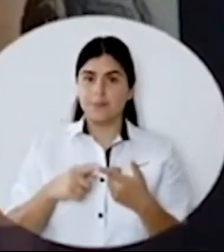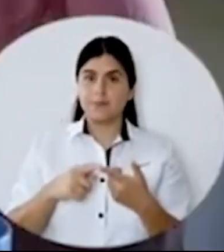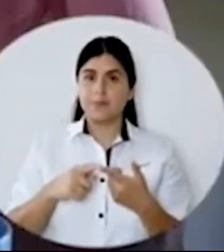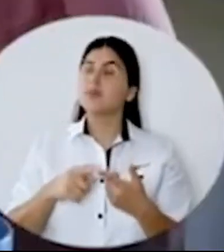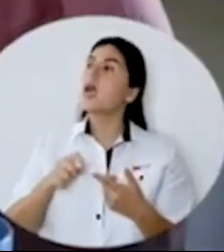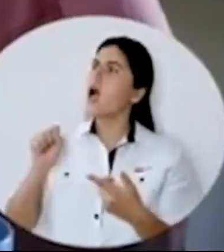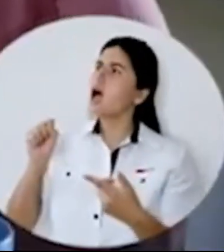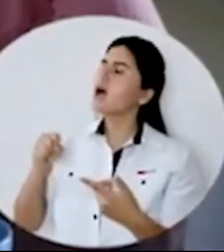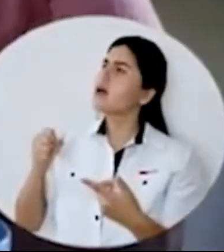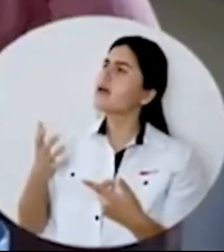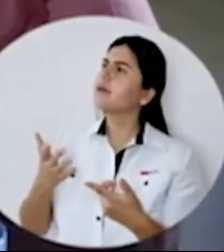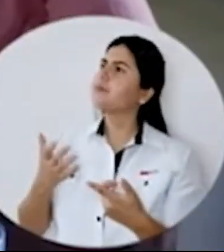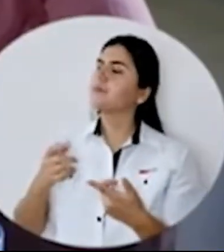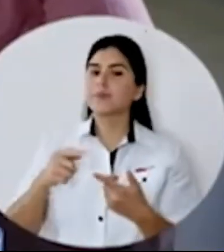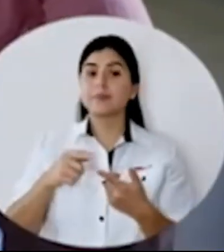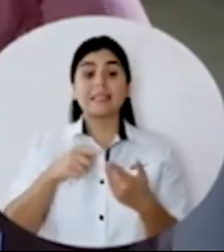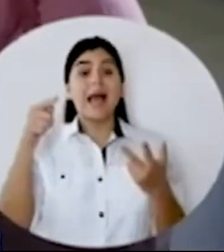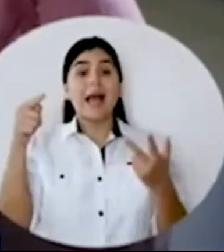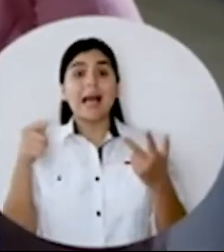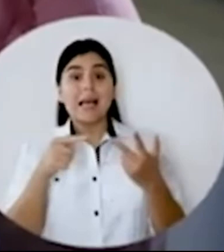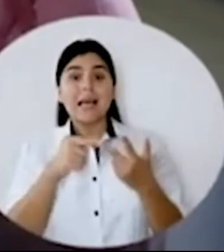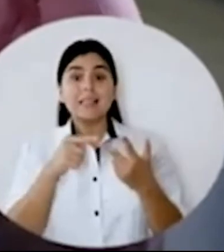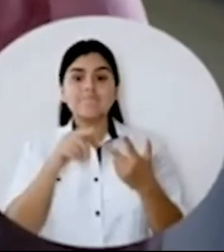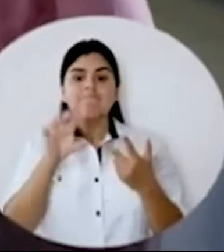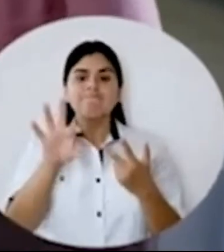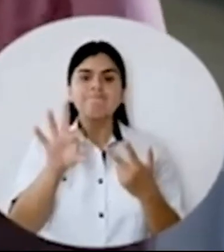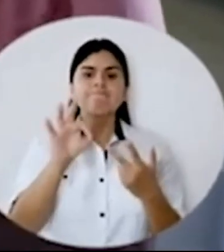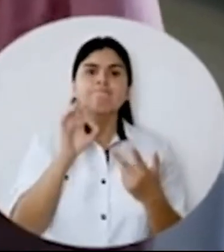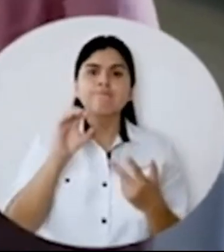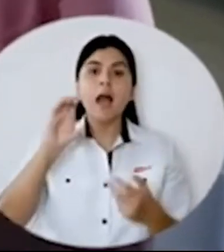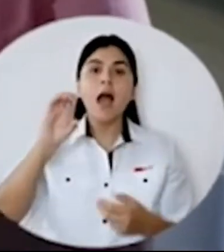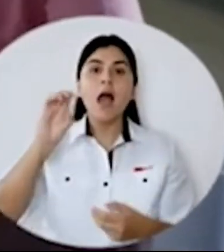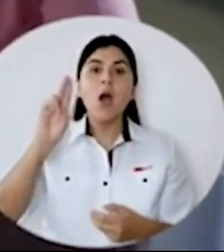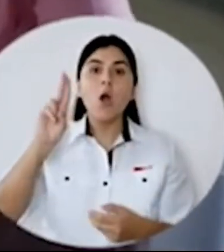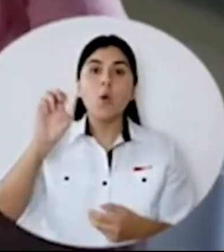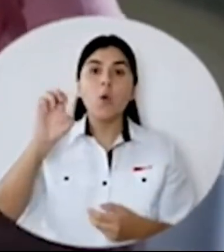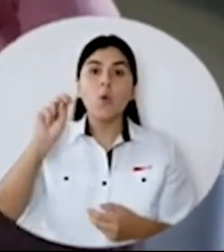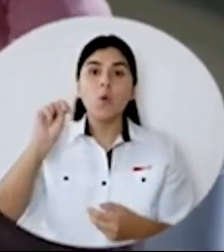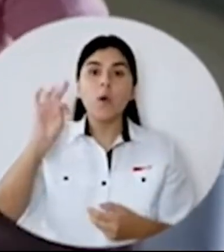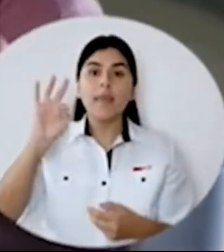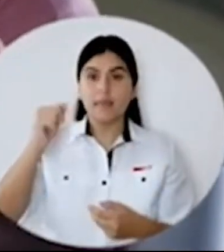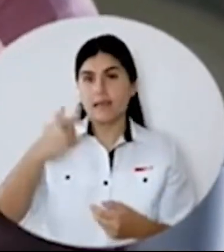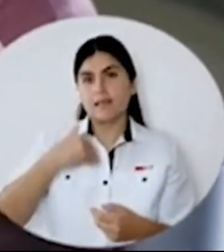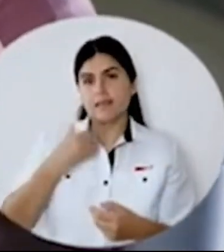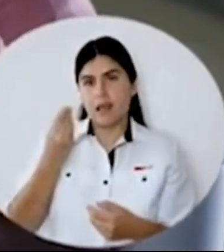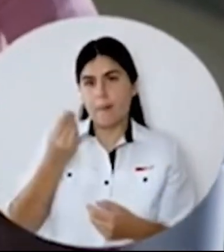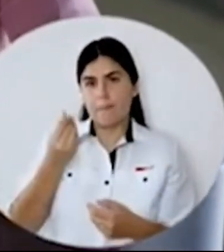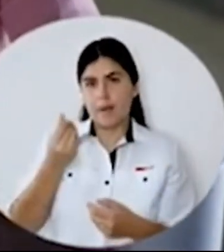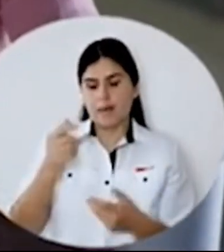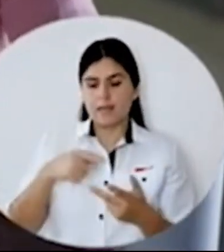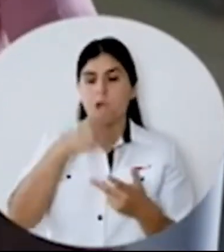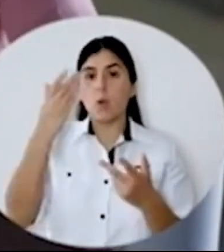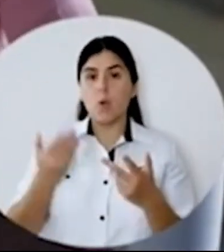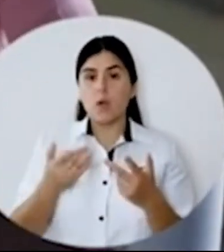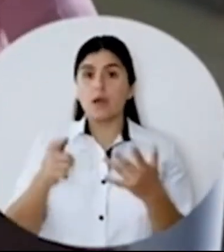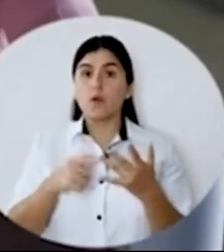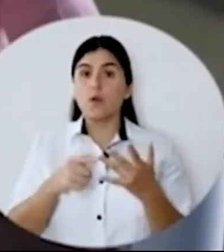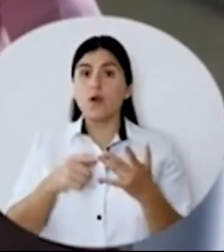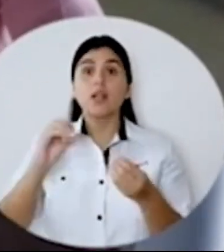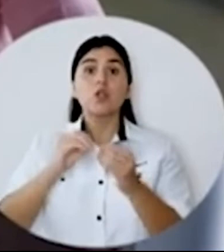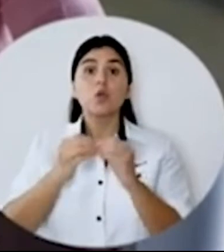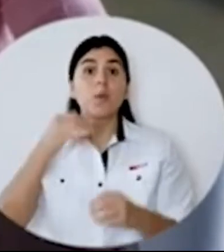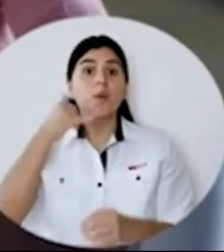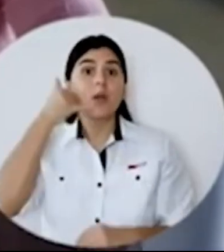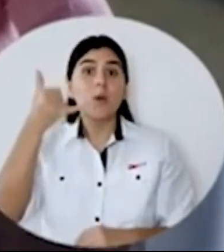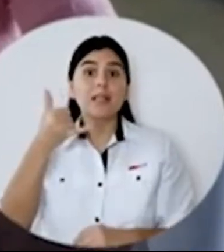Ajá. Y de ahí te vas directo. Seleccionas la cuenta de la que vas a coger la plata. Luego, el número de teléfono